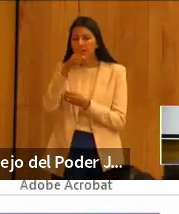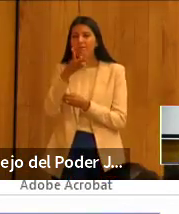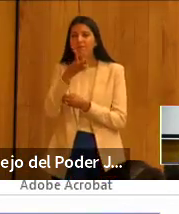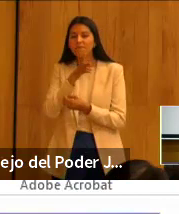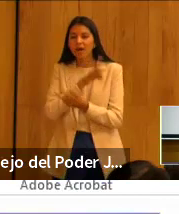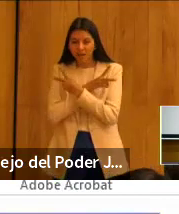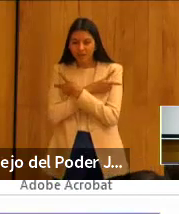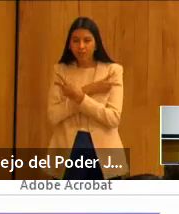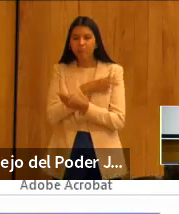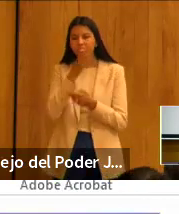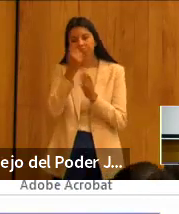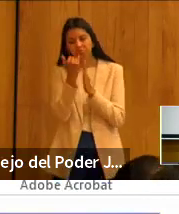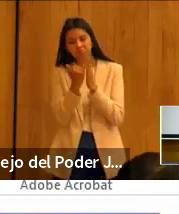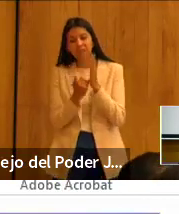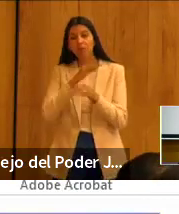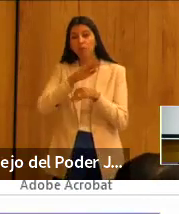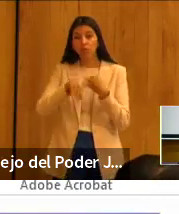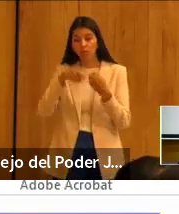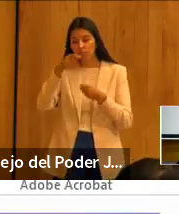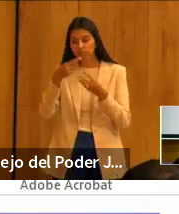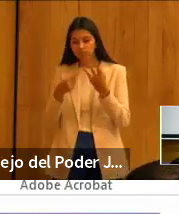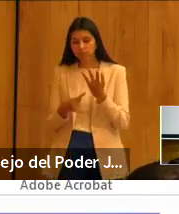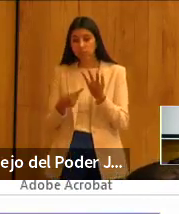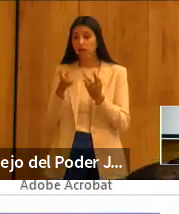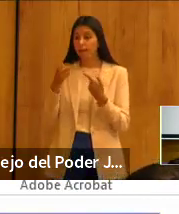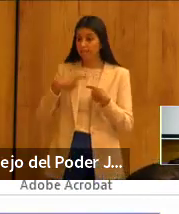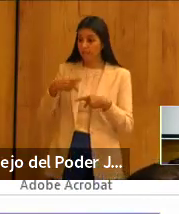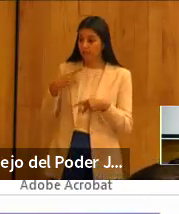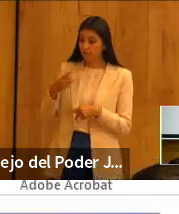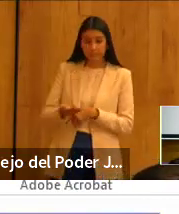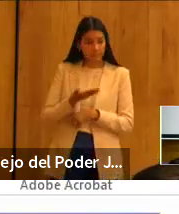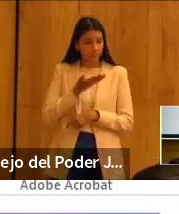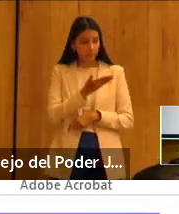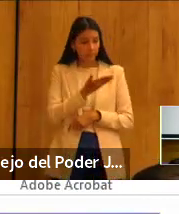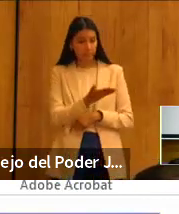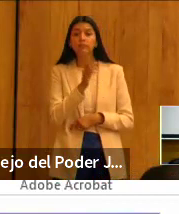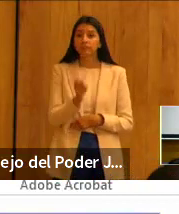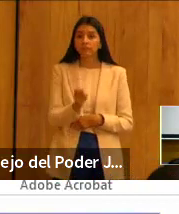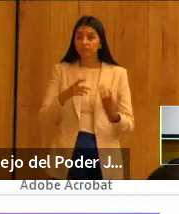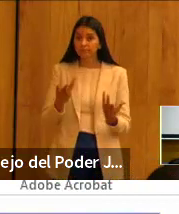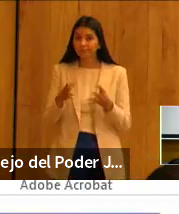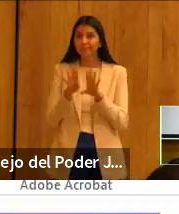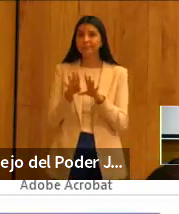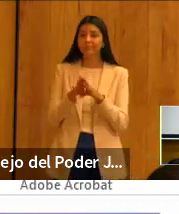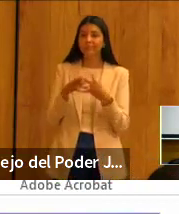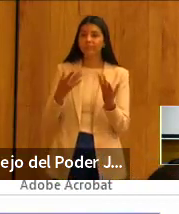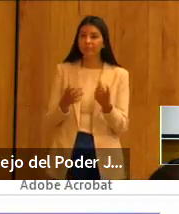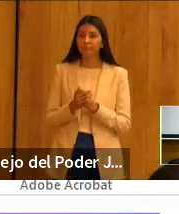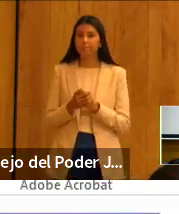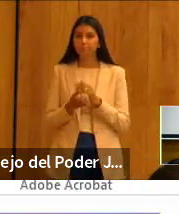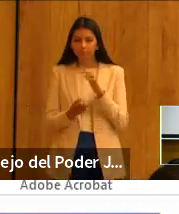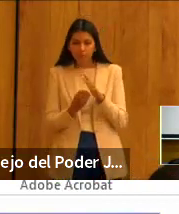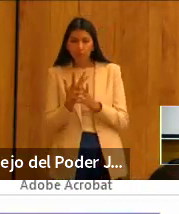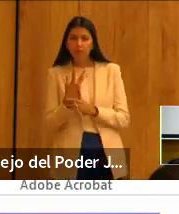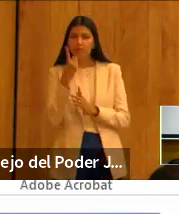peculiaridad de que el accionante lo que solicita son como prestaciones novedosas